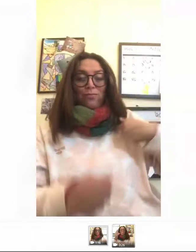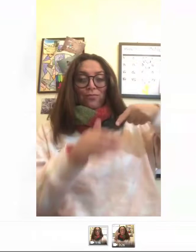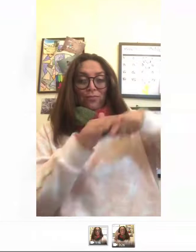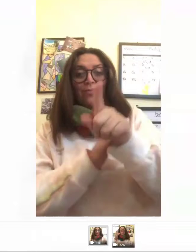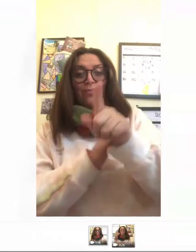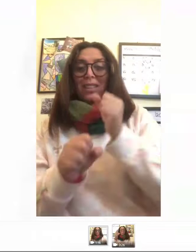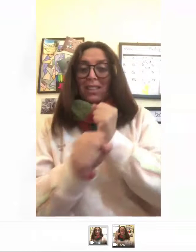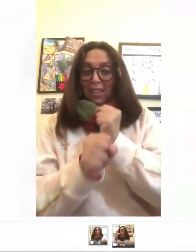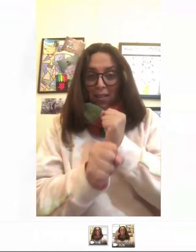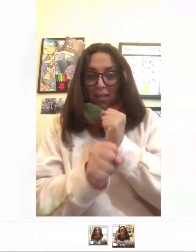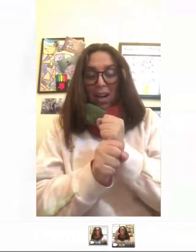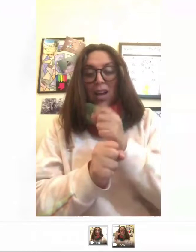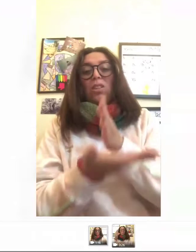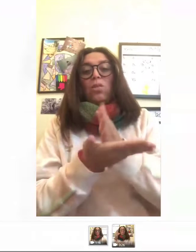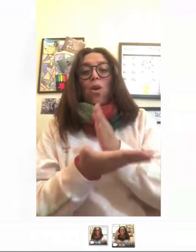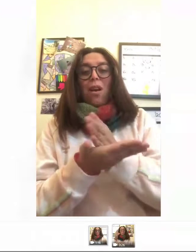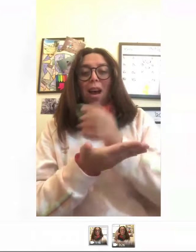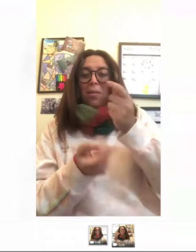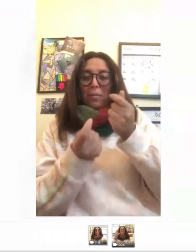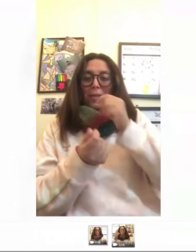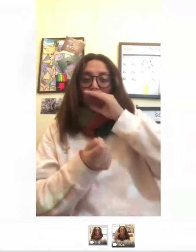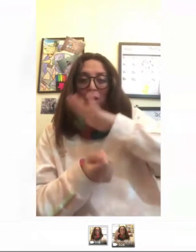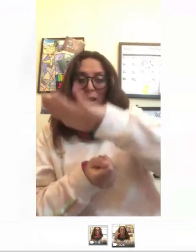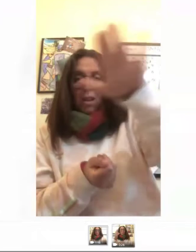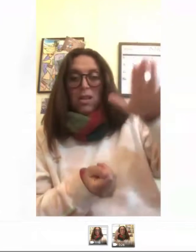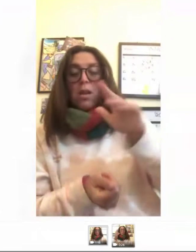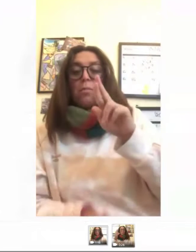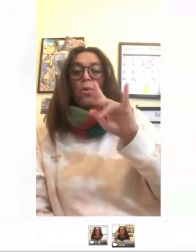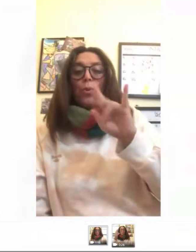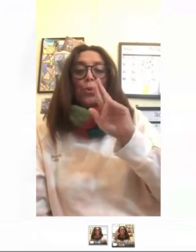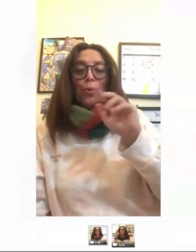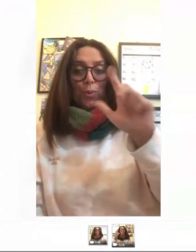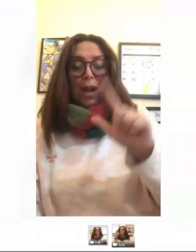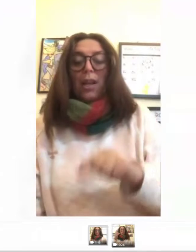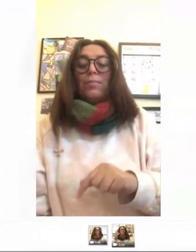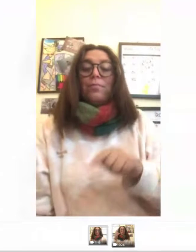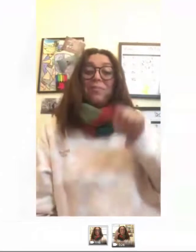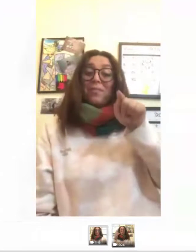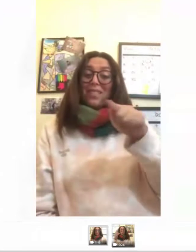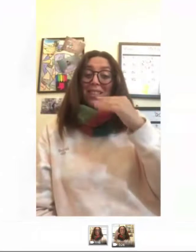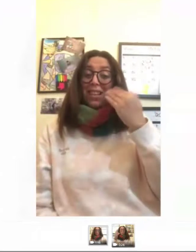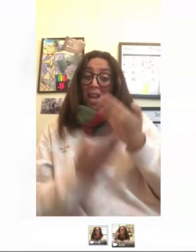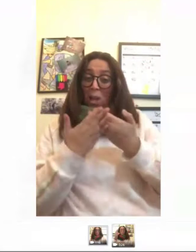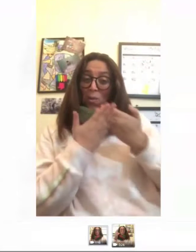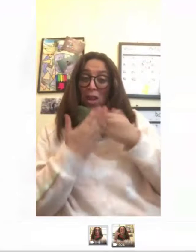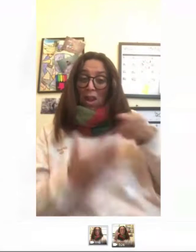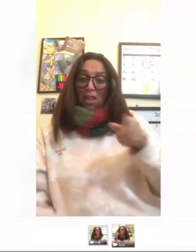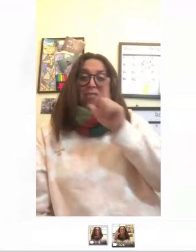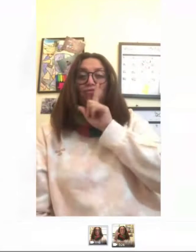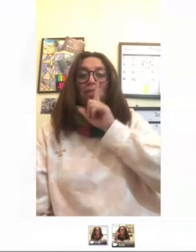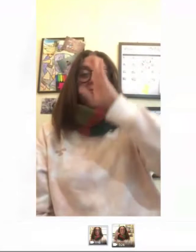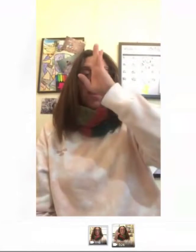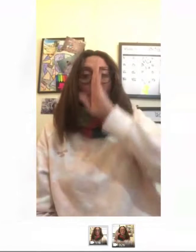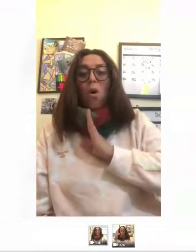Ya, yo les quiero contar un poco de lo que yo he visto dentro del trabajo en la escuela, en lo que es la parte